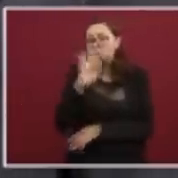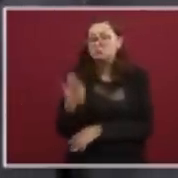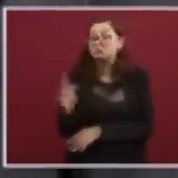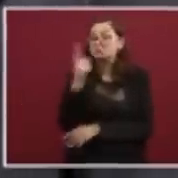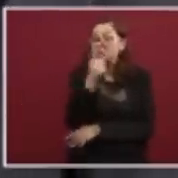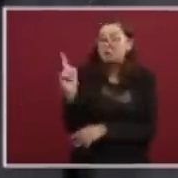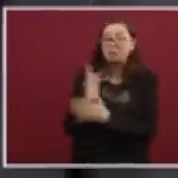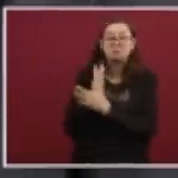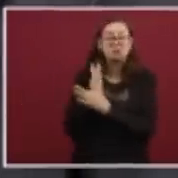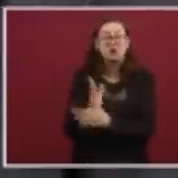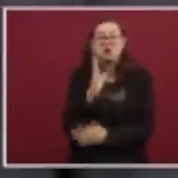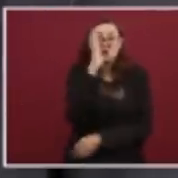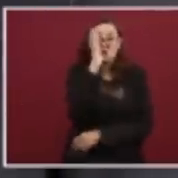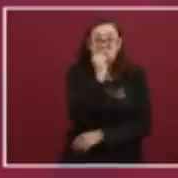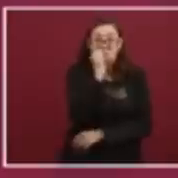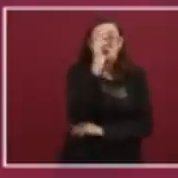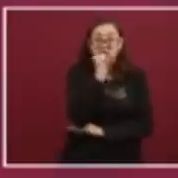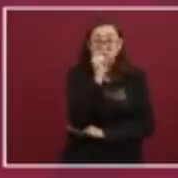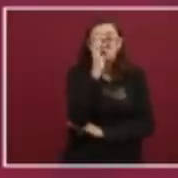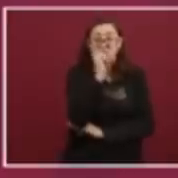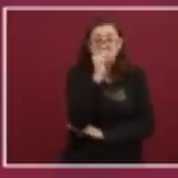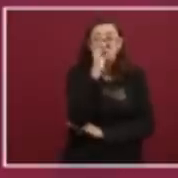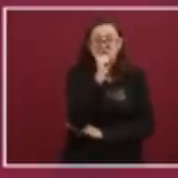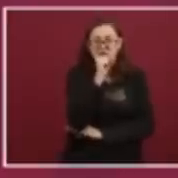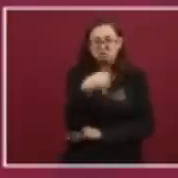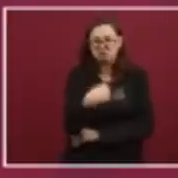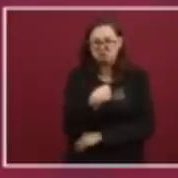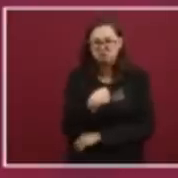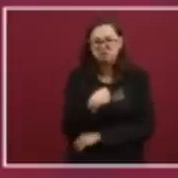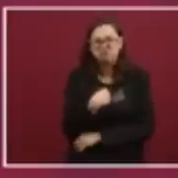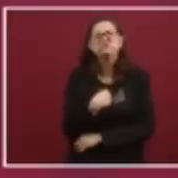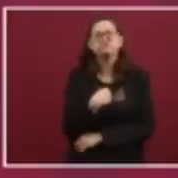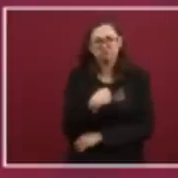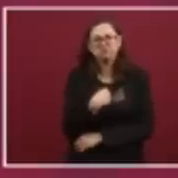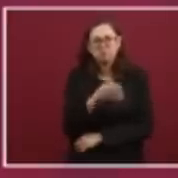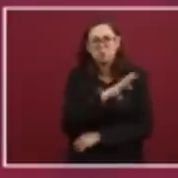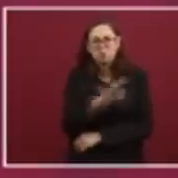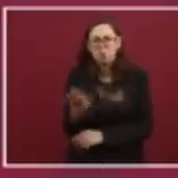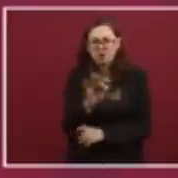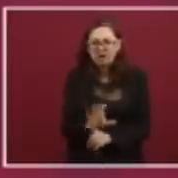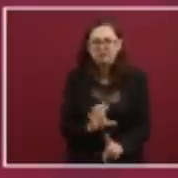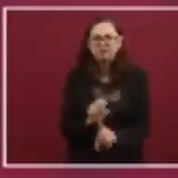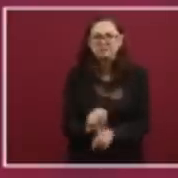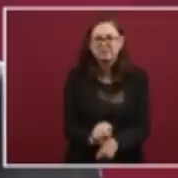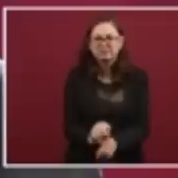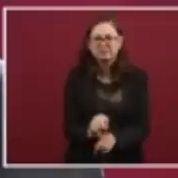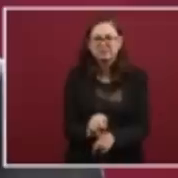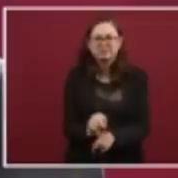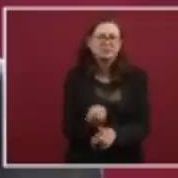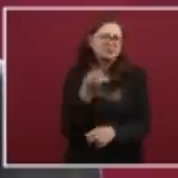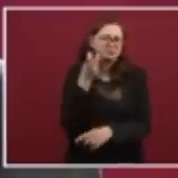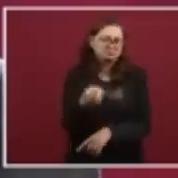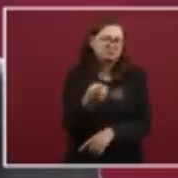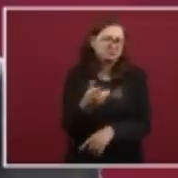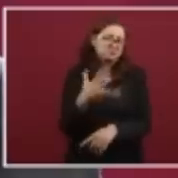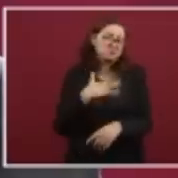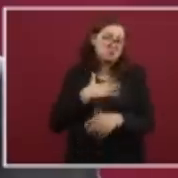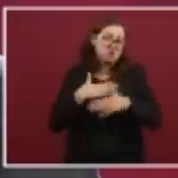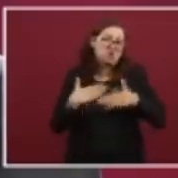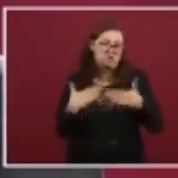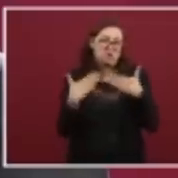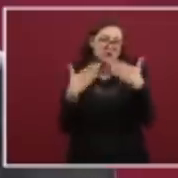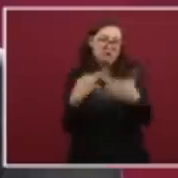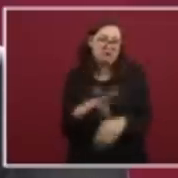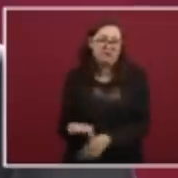Nosotros estamos sosteniendo que se va a lograr. Esa es la apuesta.